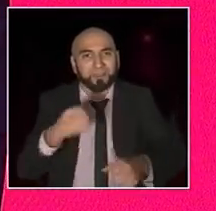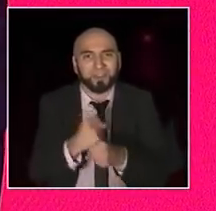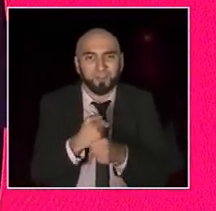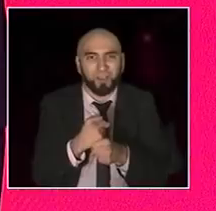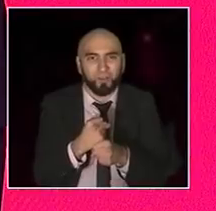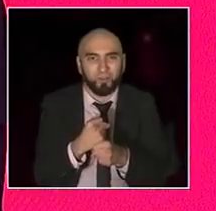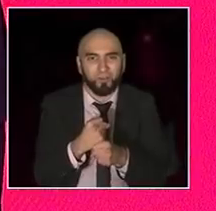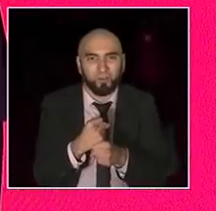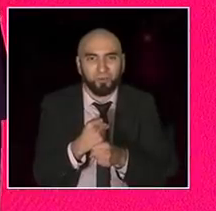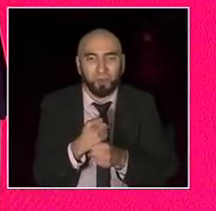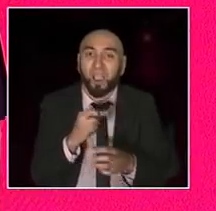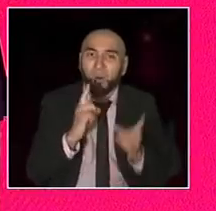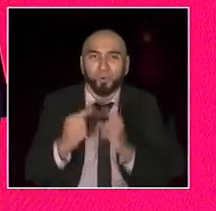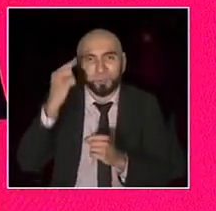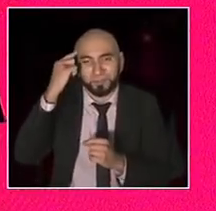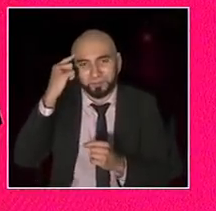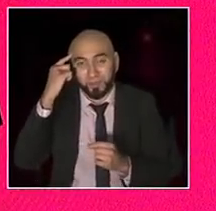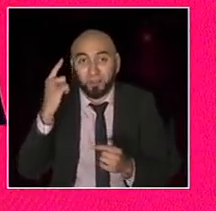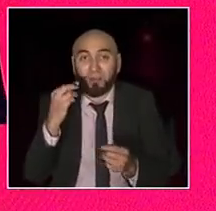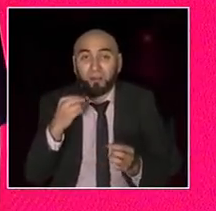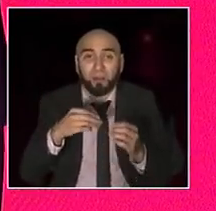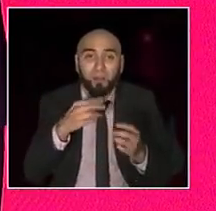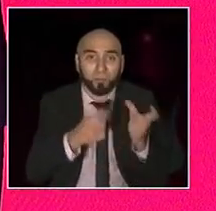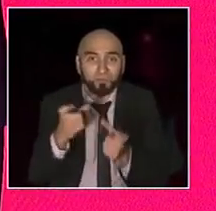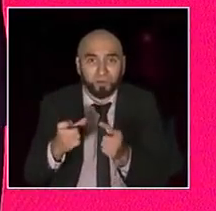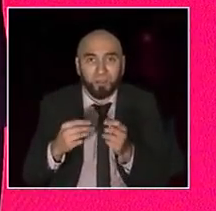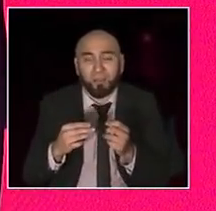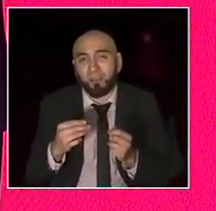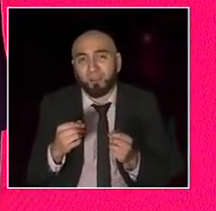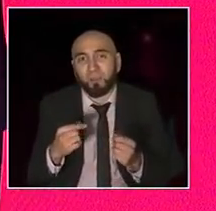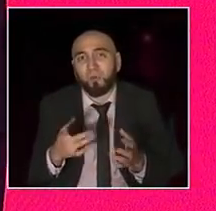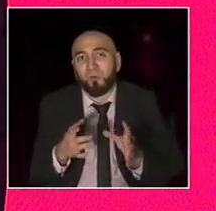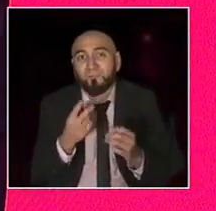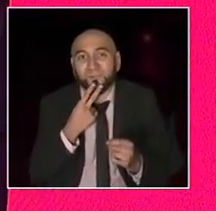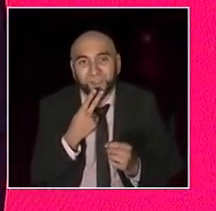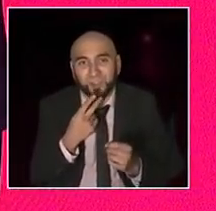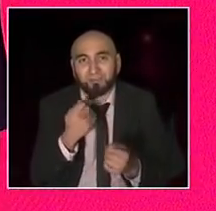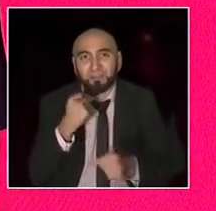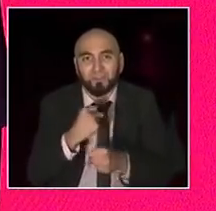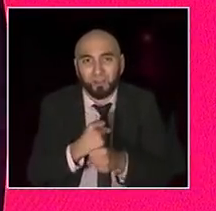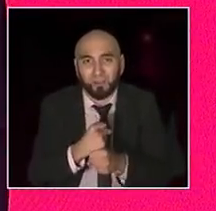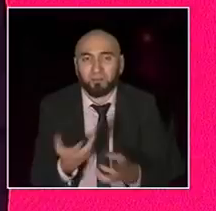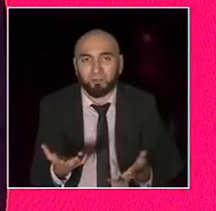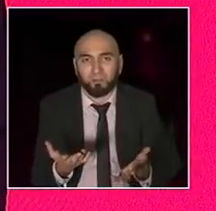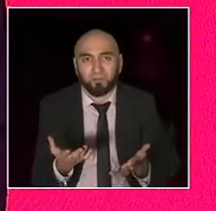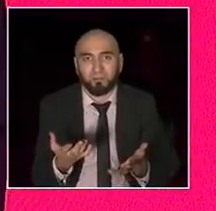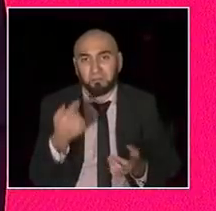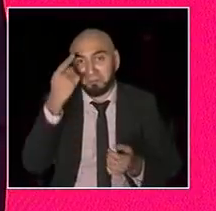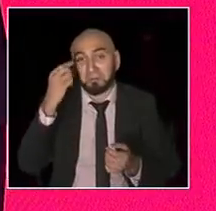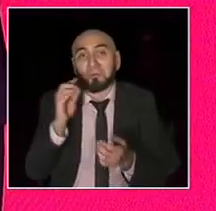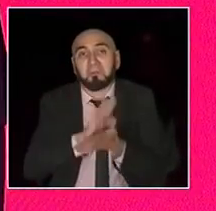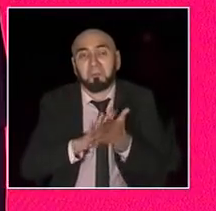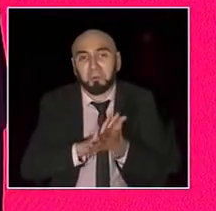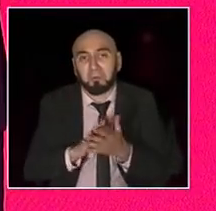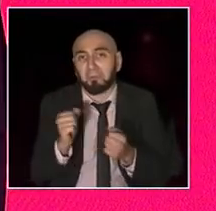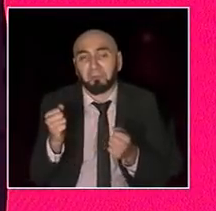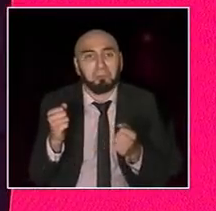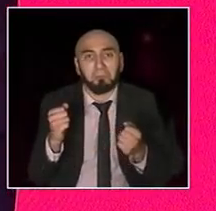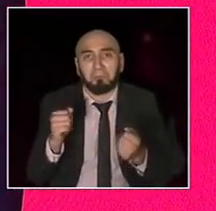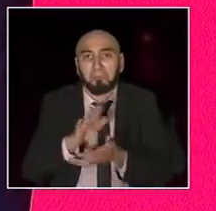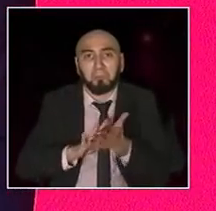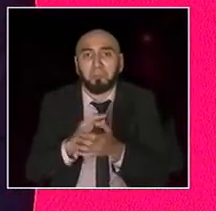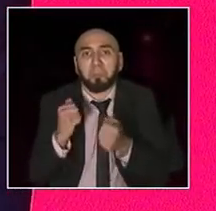forma que tiene la mayoría de las personas para ganarse la vida. Si fuera así, no sería un problema. Podríamos ponerle impuesto a los